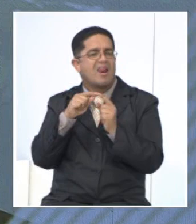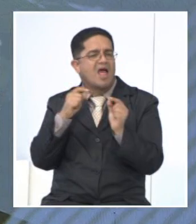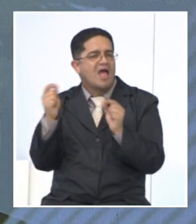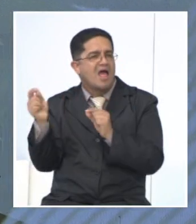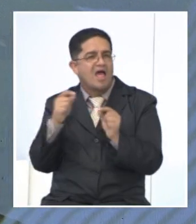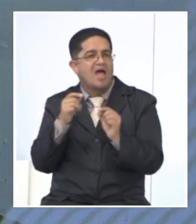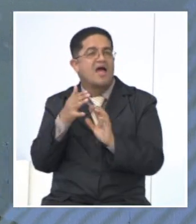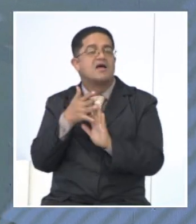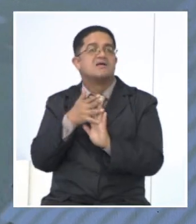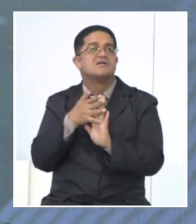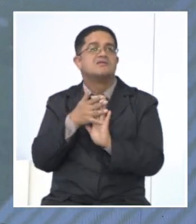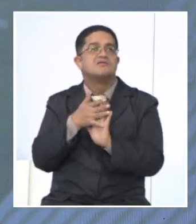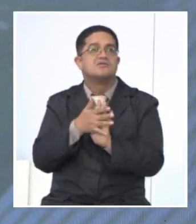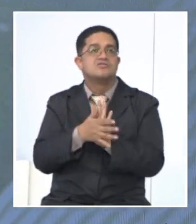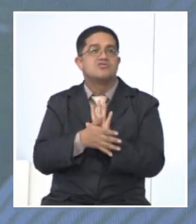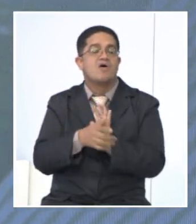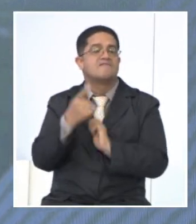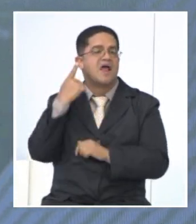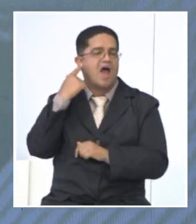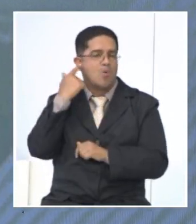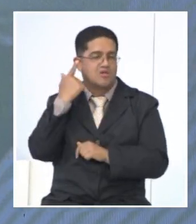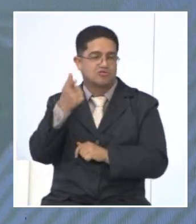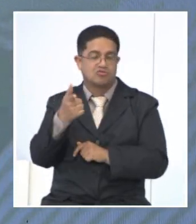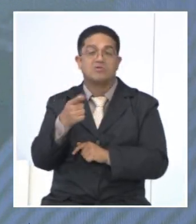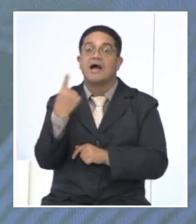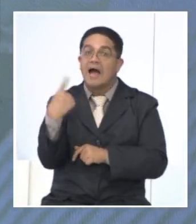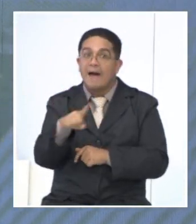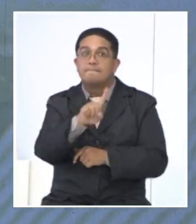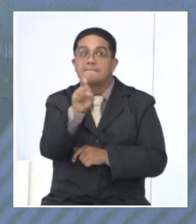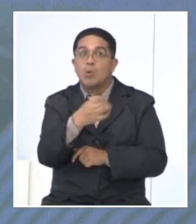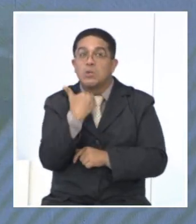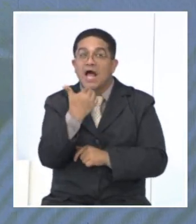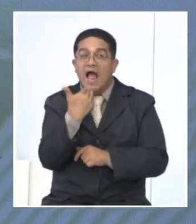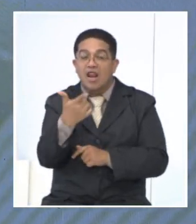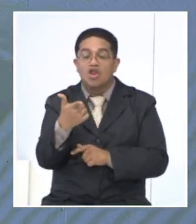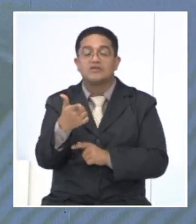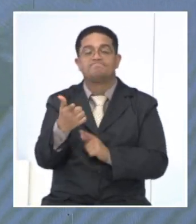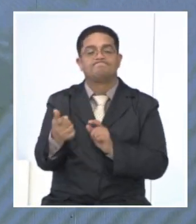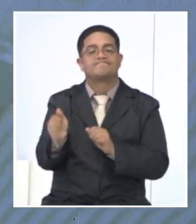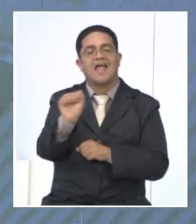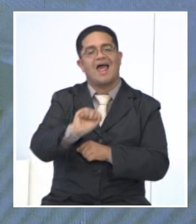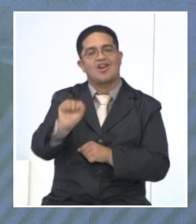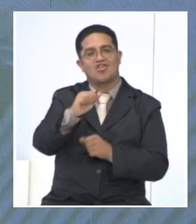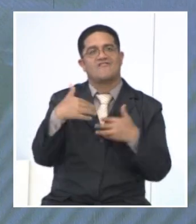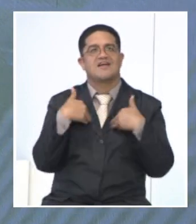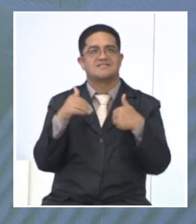los juegos de videos y la audición. Así que si tiene preguntas o comentarios, redes sociales,